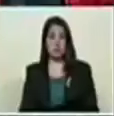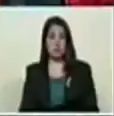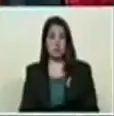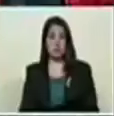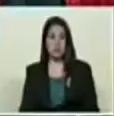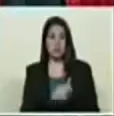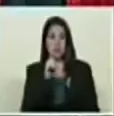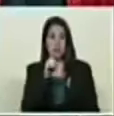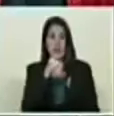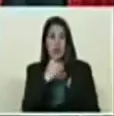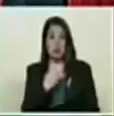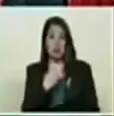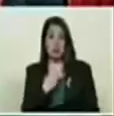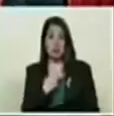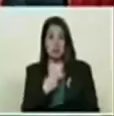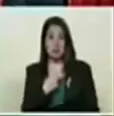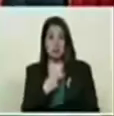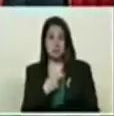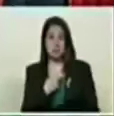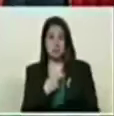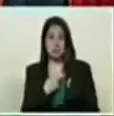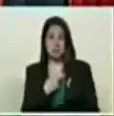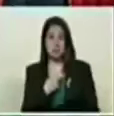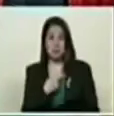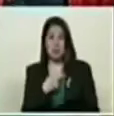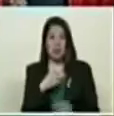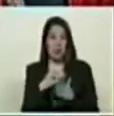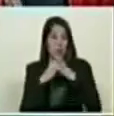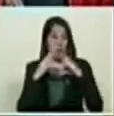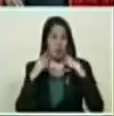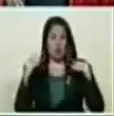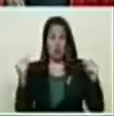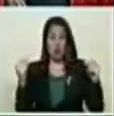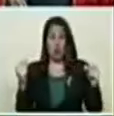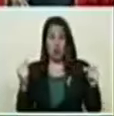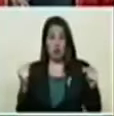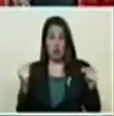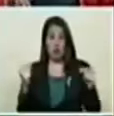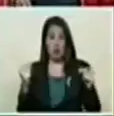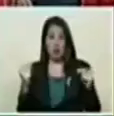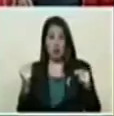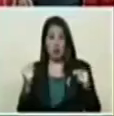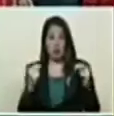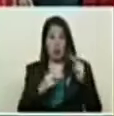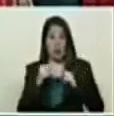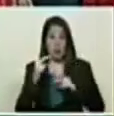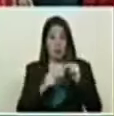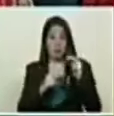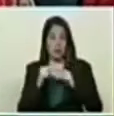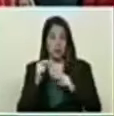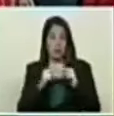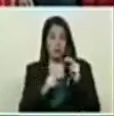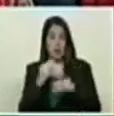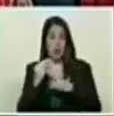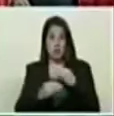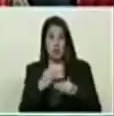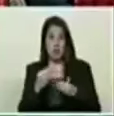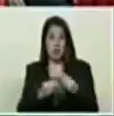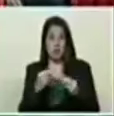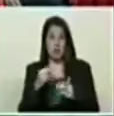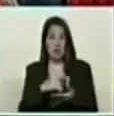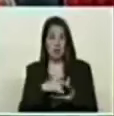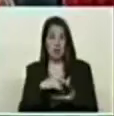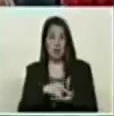Y él me diga todas las obras que hay que construir y hacerle a